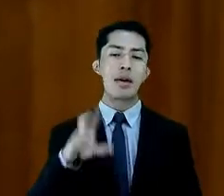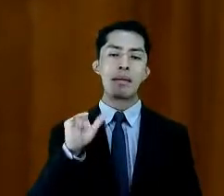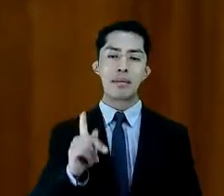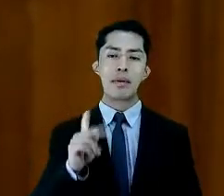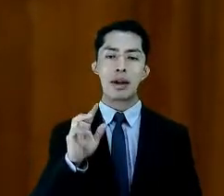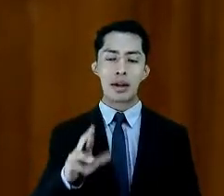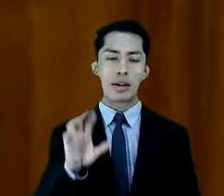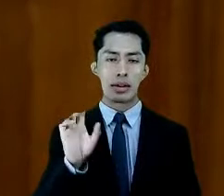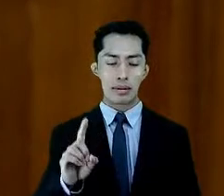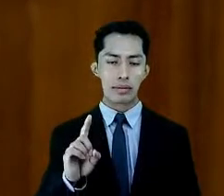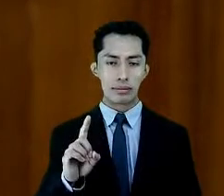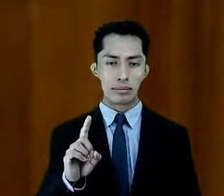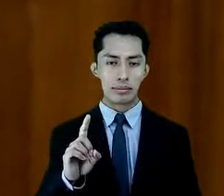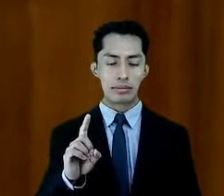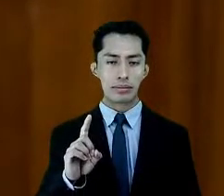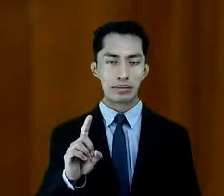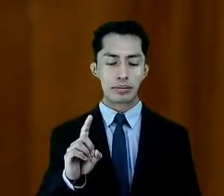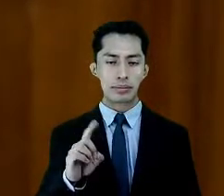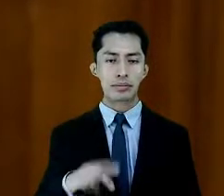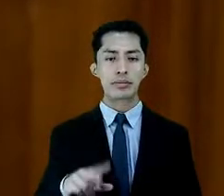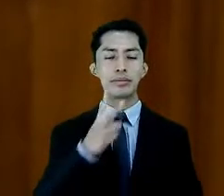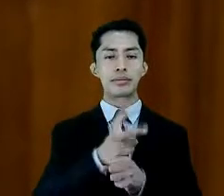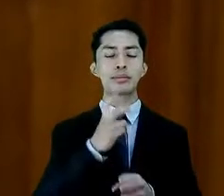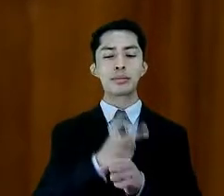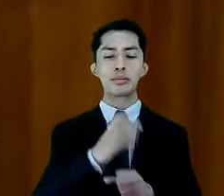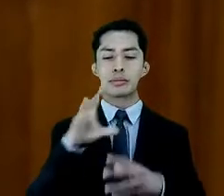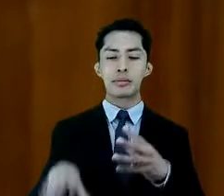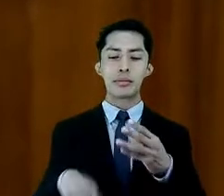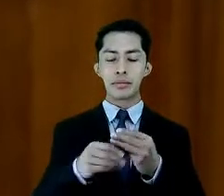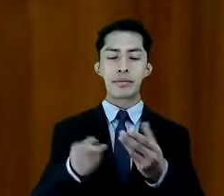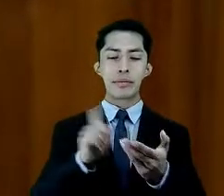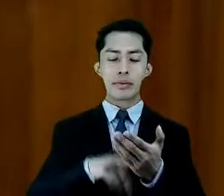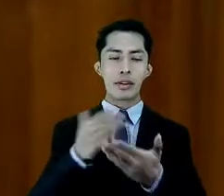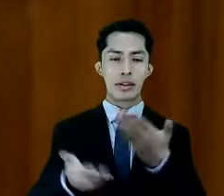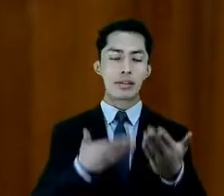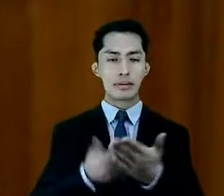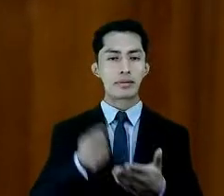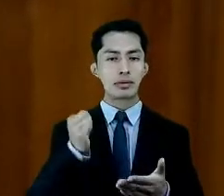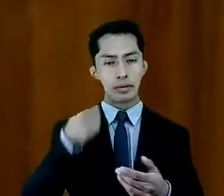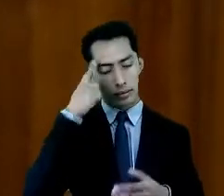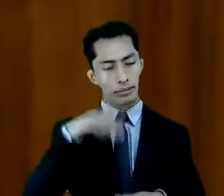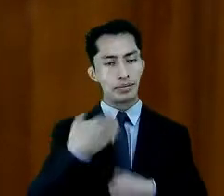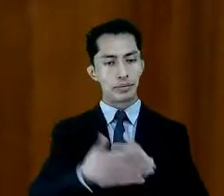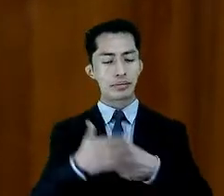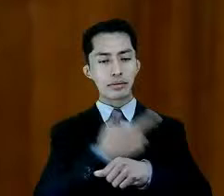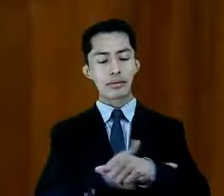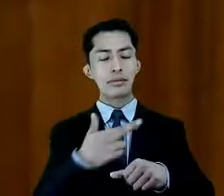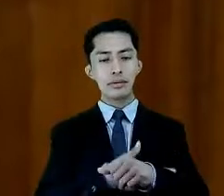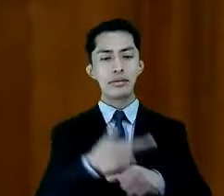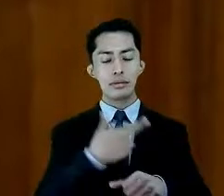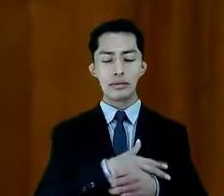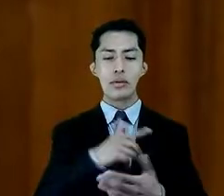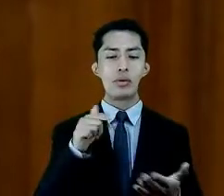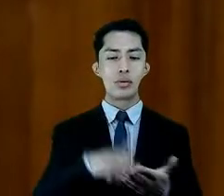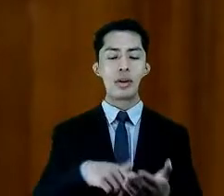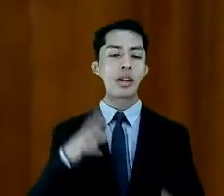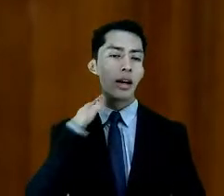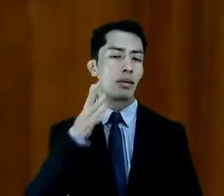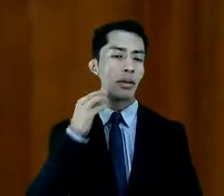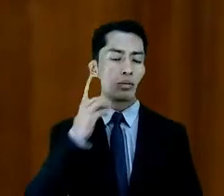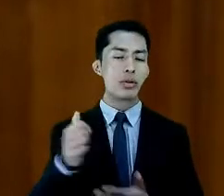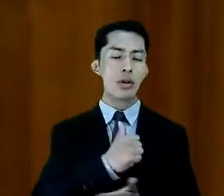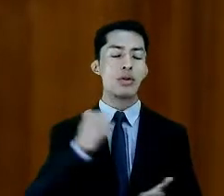Revolución Democrática. Segunda, se adjunta el proyecto de decreto para los efectos procedentes, dado en el Palacio del